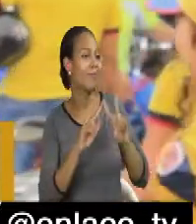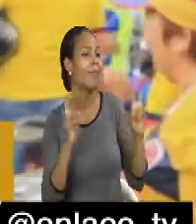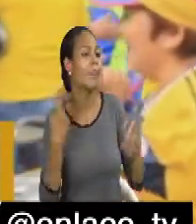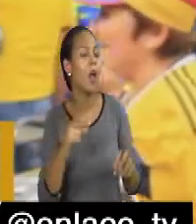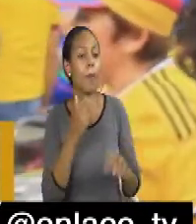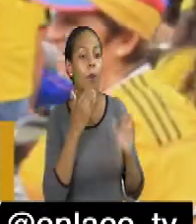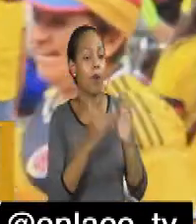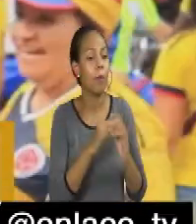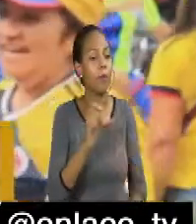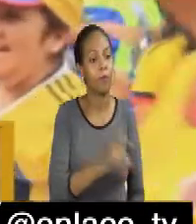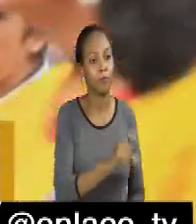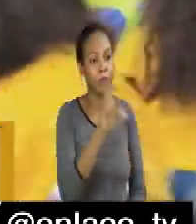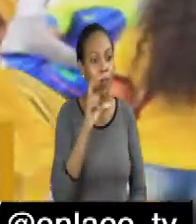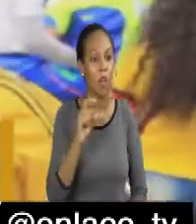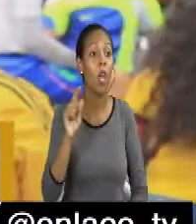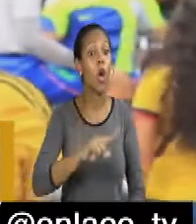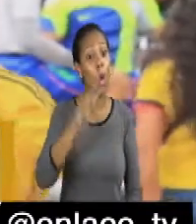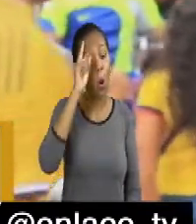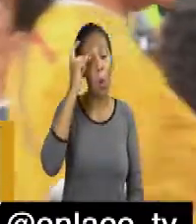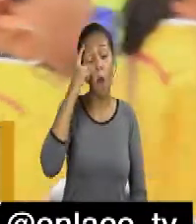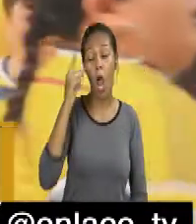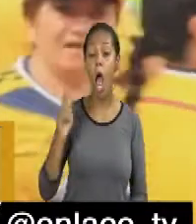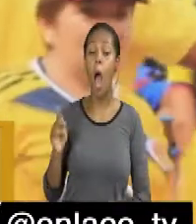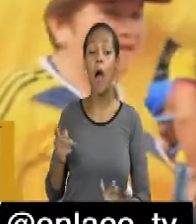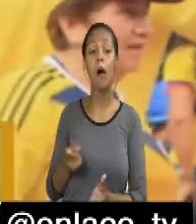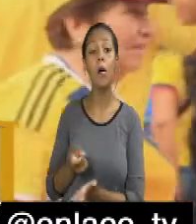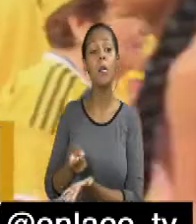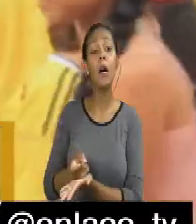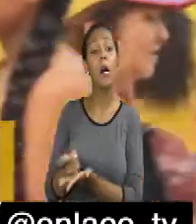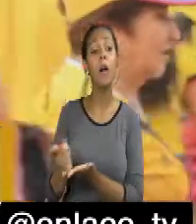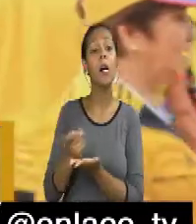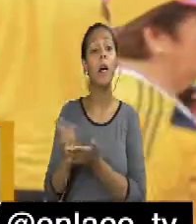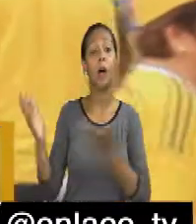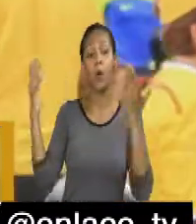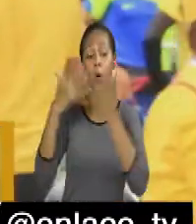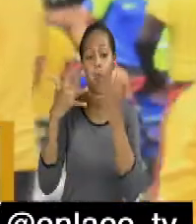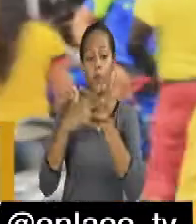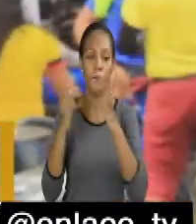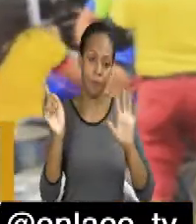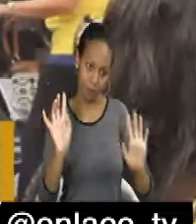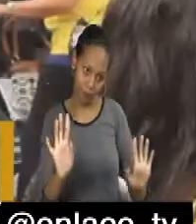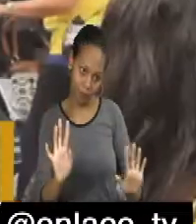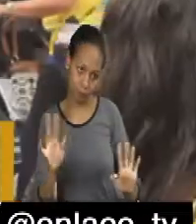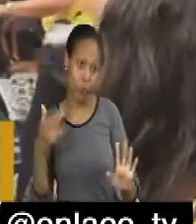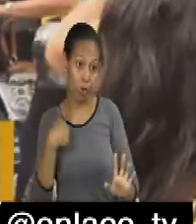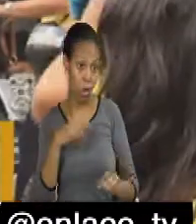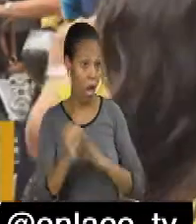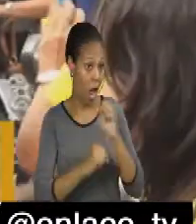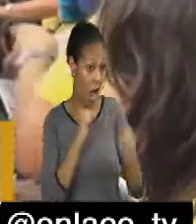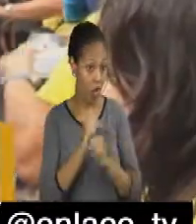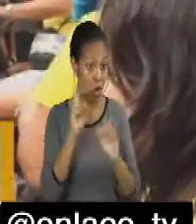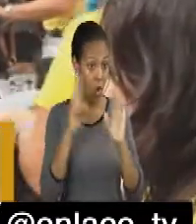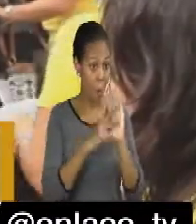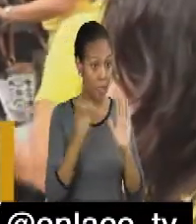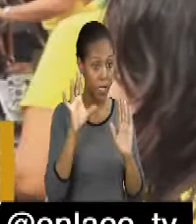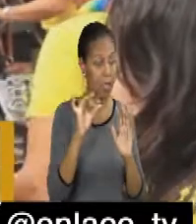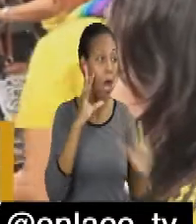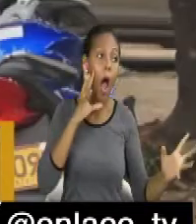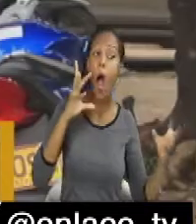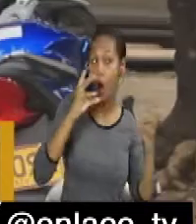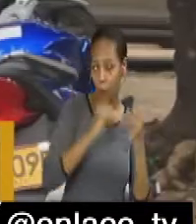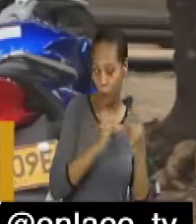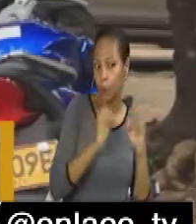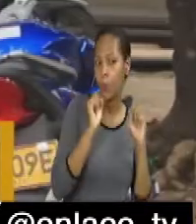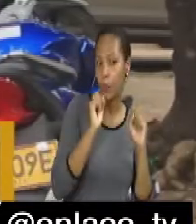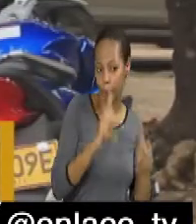ha intentado confundir a la opinión pública. Nosotros en el 2015 habíamos hecho una negociación con el gobierno y para